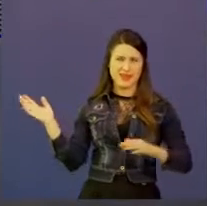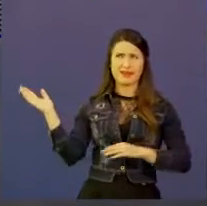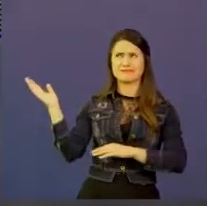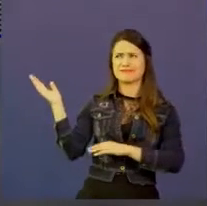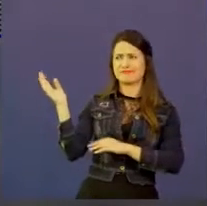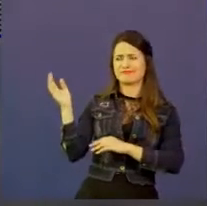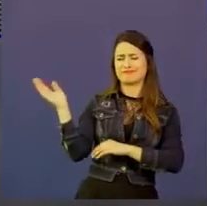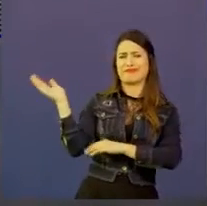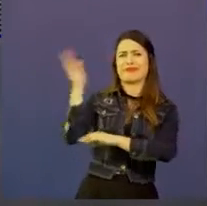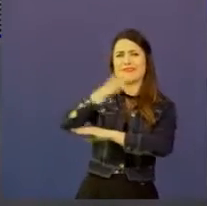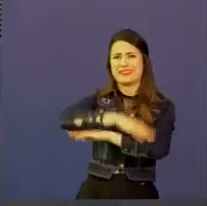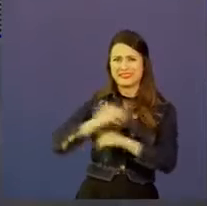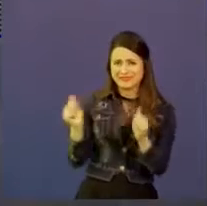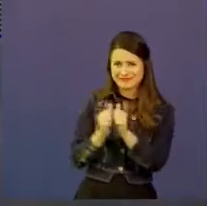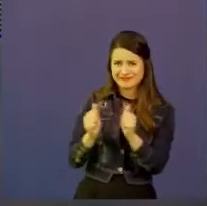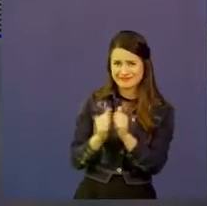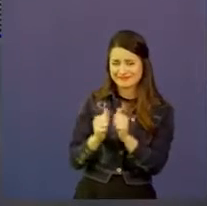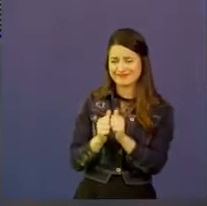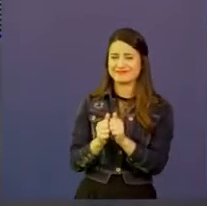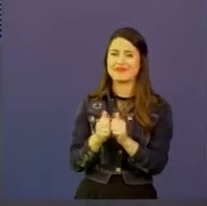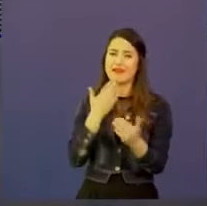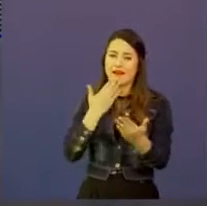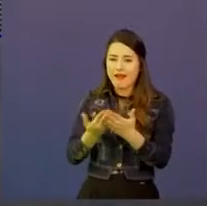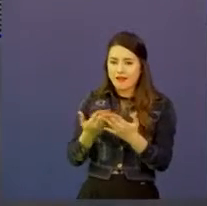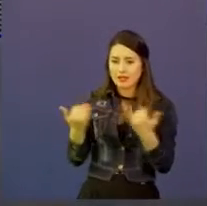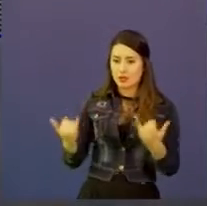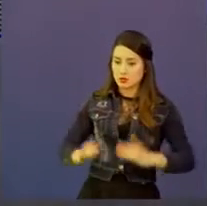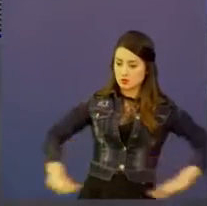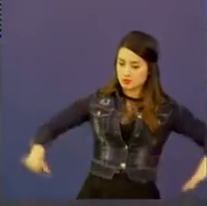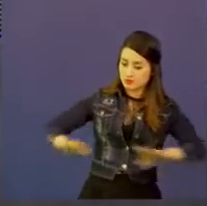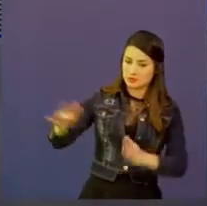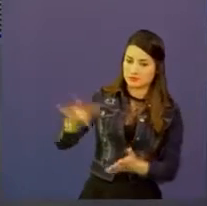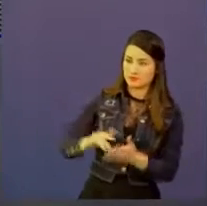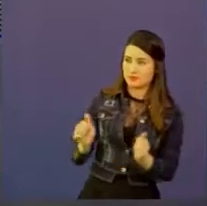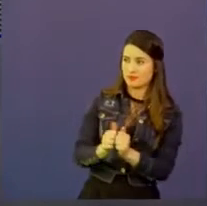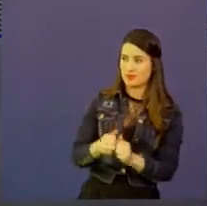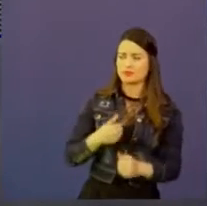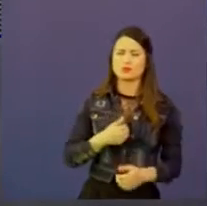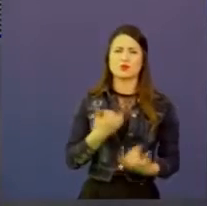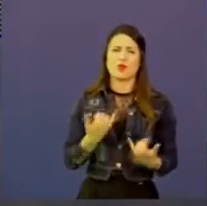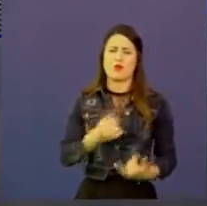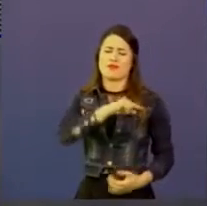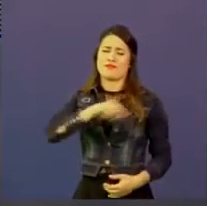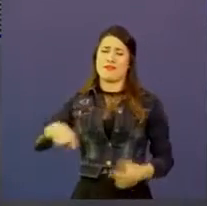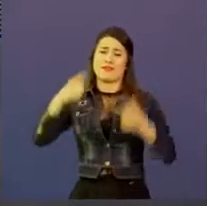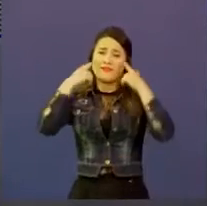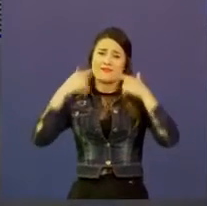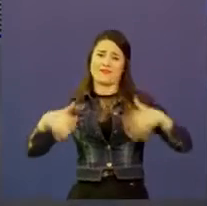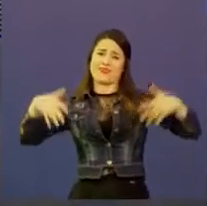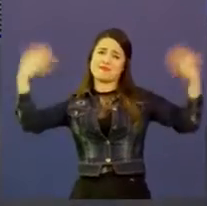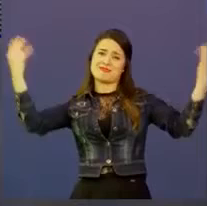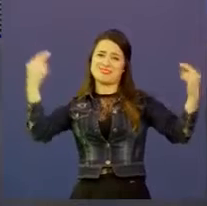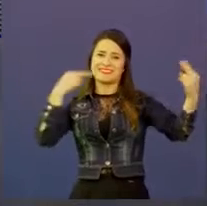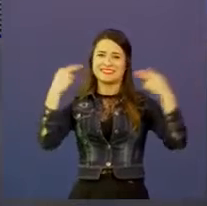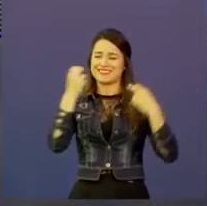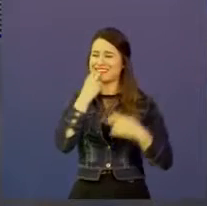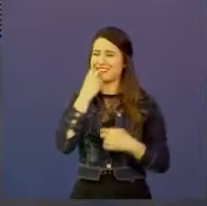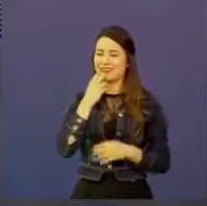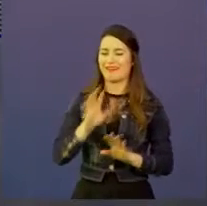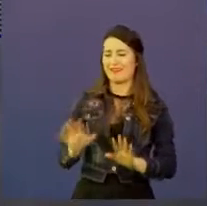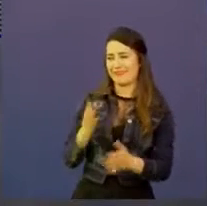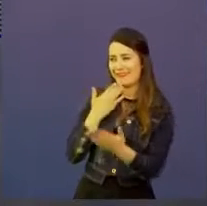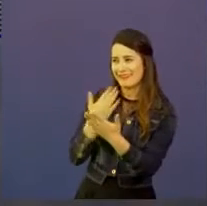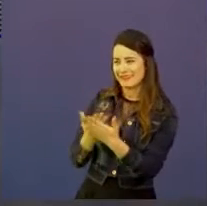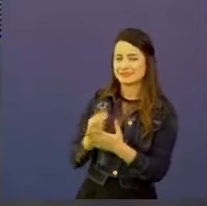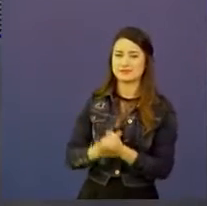jornada. Muchísimas gracias, María Fernanda, por acompañarnos en este espacio. Aquí volviéndome famosa, Luisa. No, nos encanta. Muchas gracias por